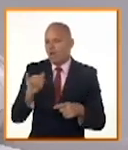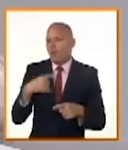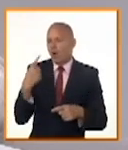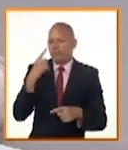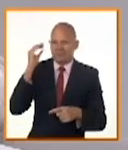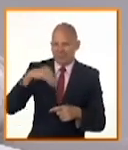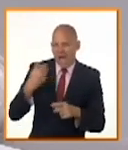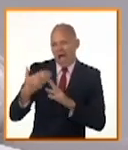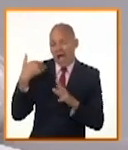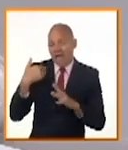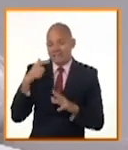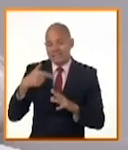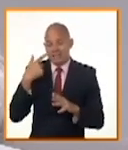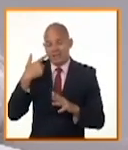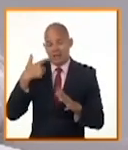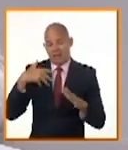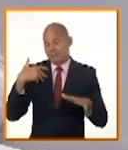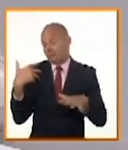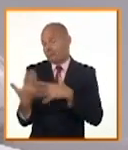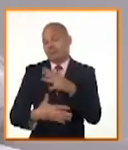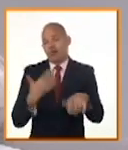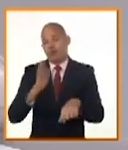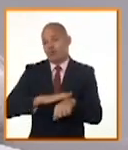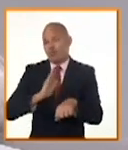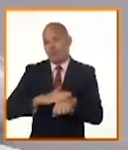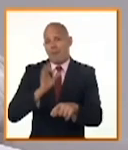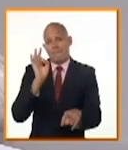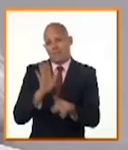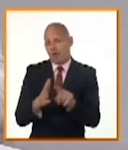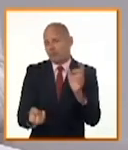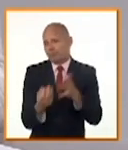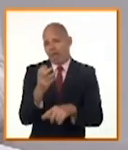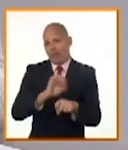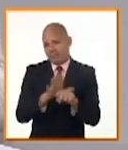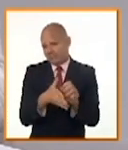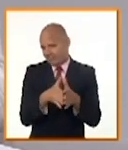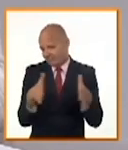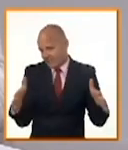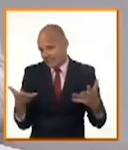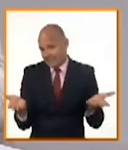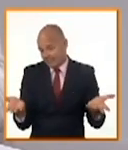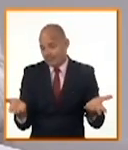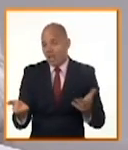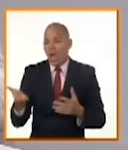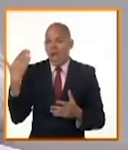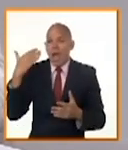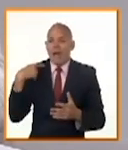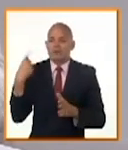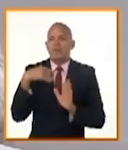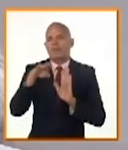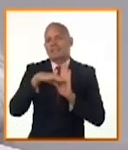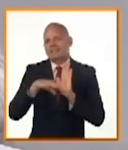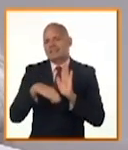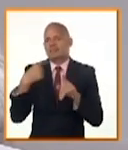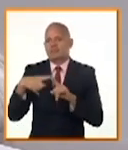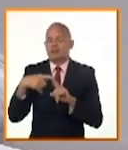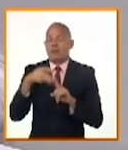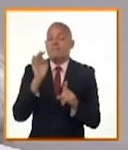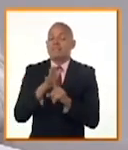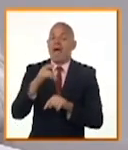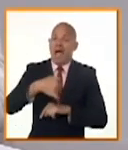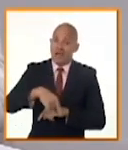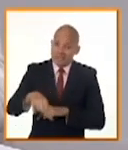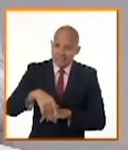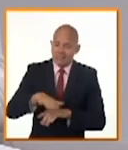o sea venimos de diferentes situaciones que que realmente fue necesario tomar otras medidas o evitar otras medidas pero ya estamos en un nivel que